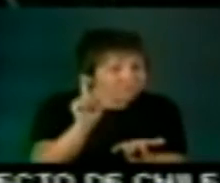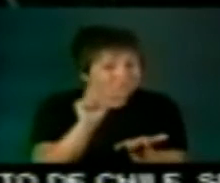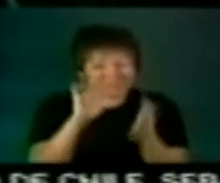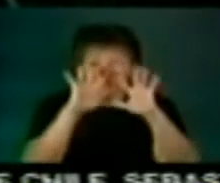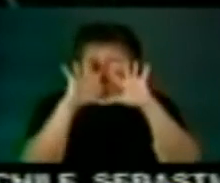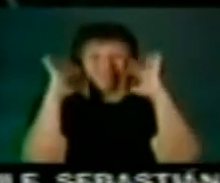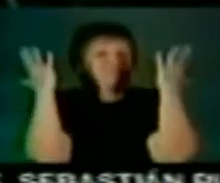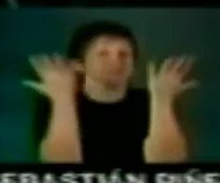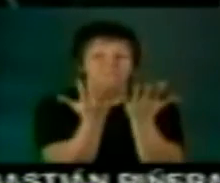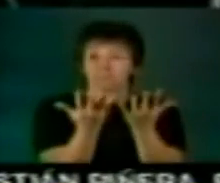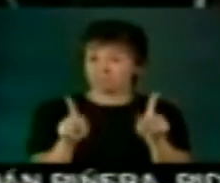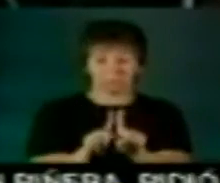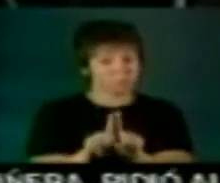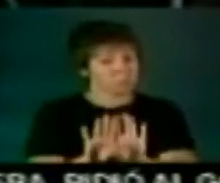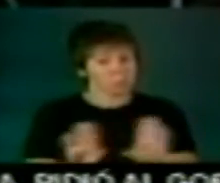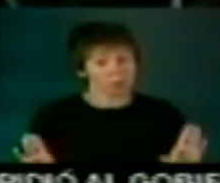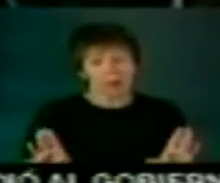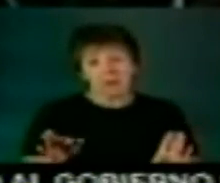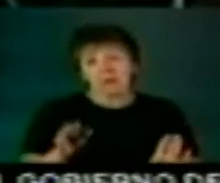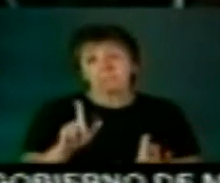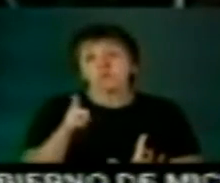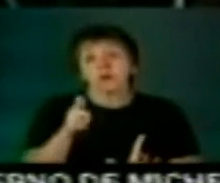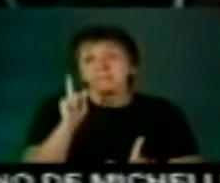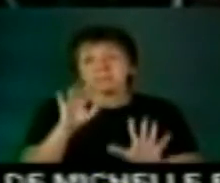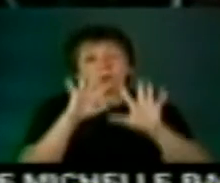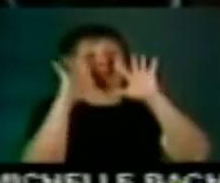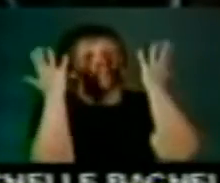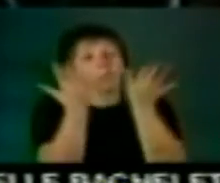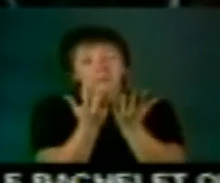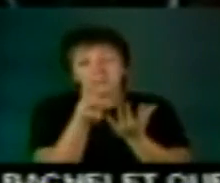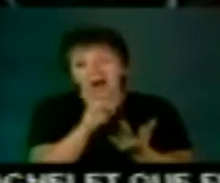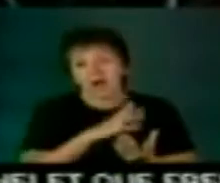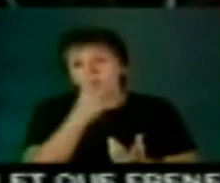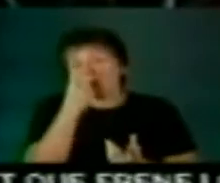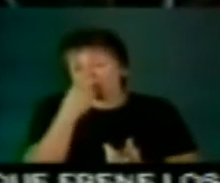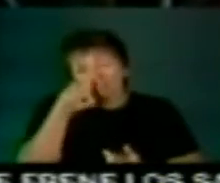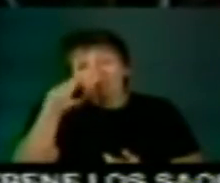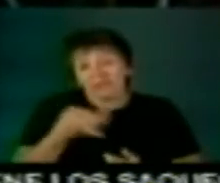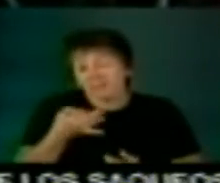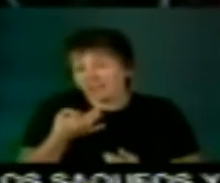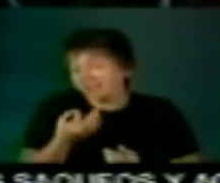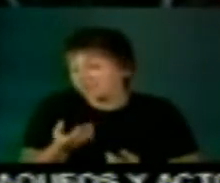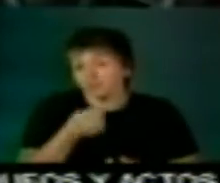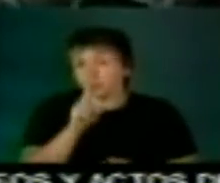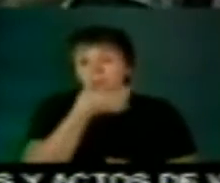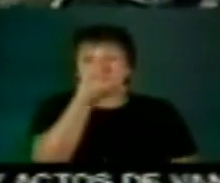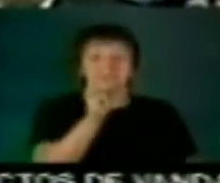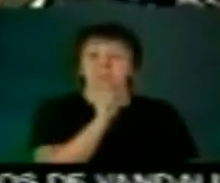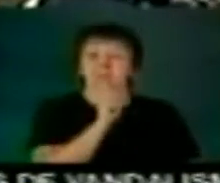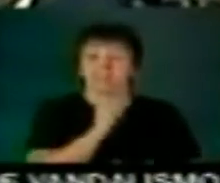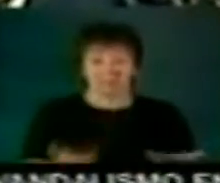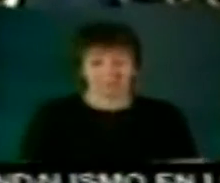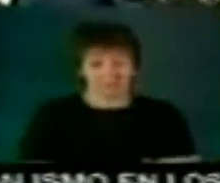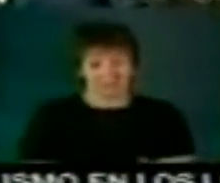globalización es un hecho irreversible. Por todos lados, los humanos